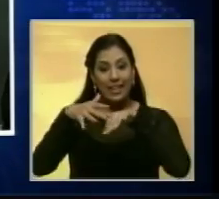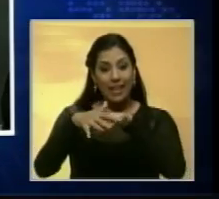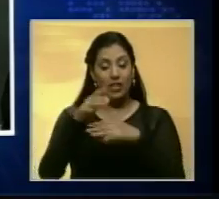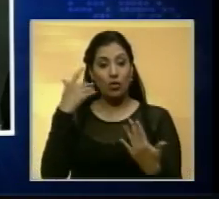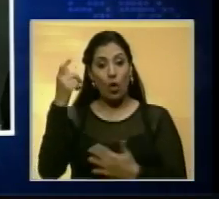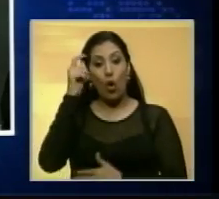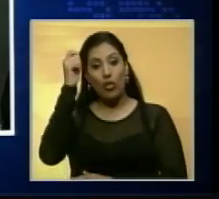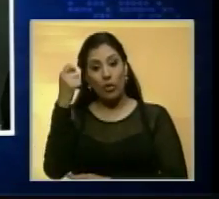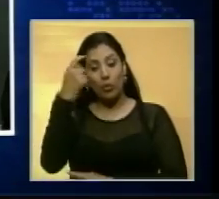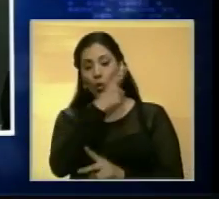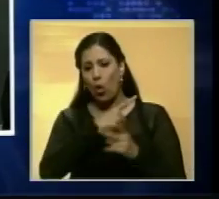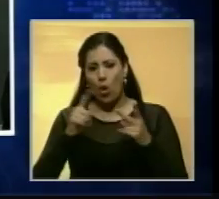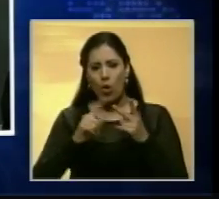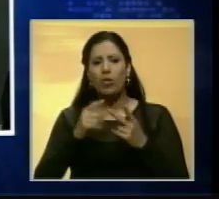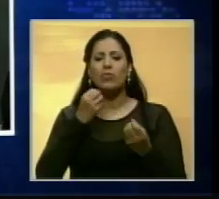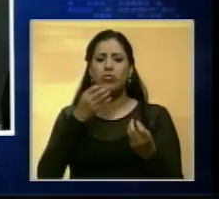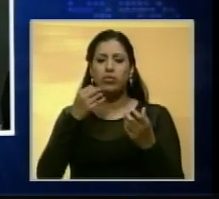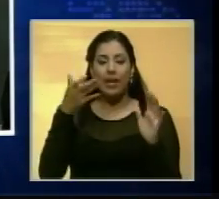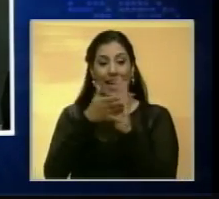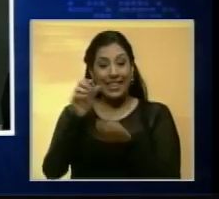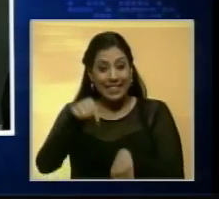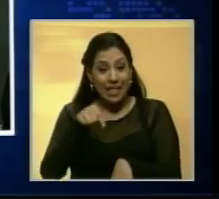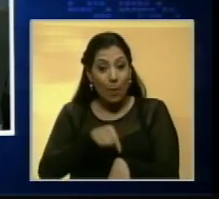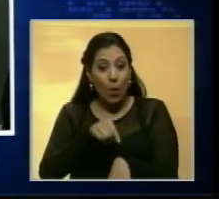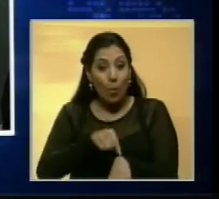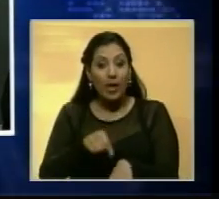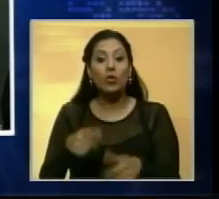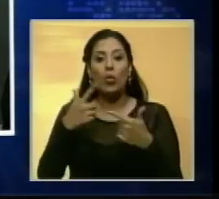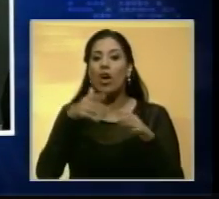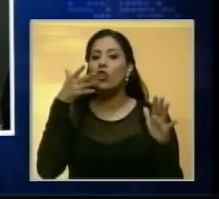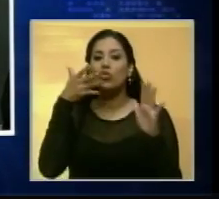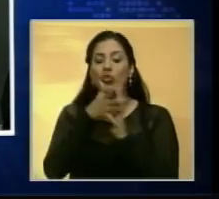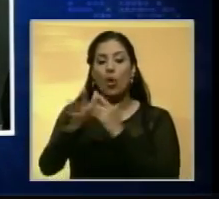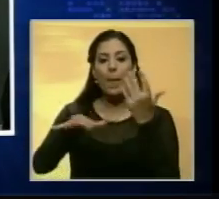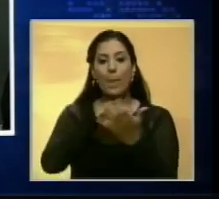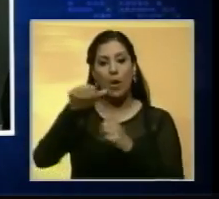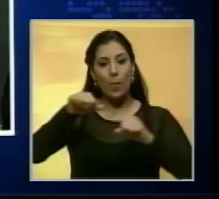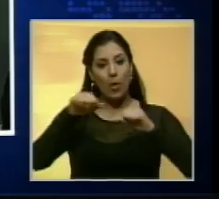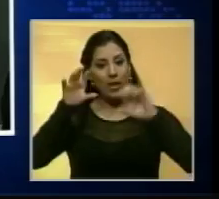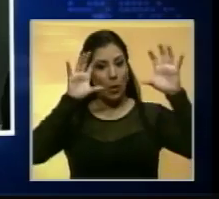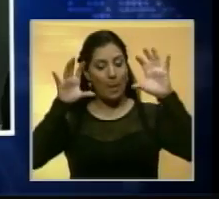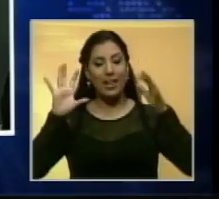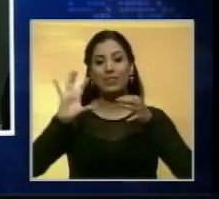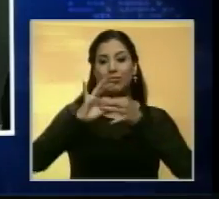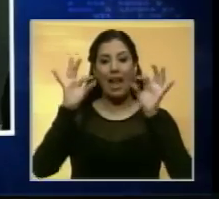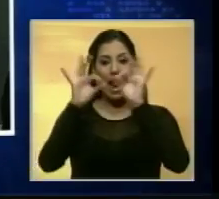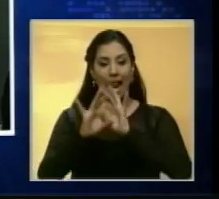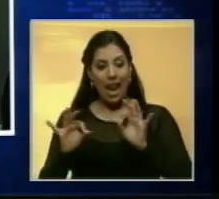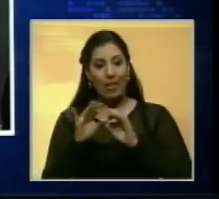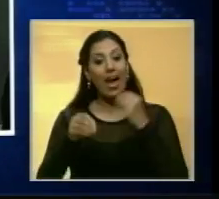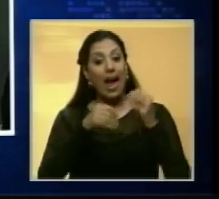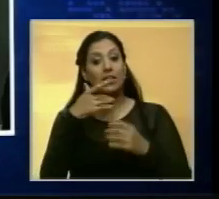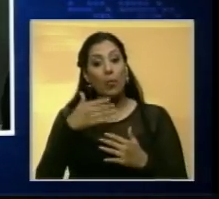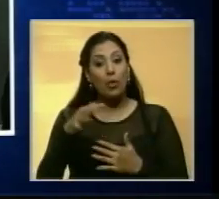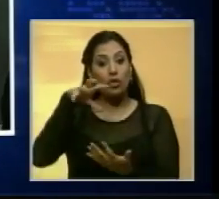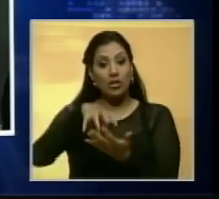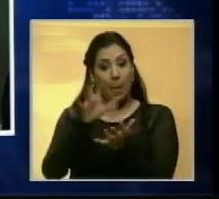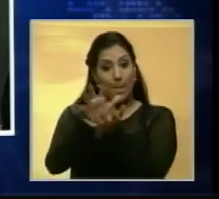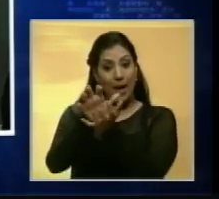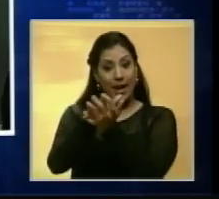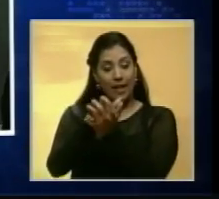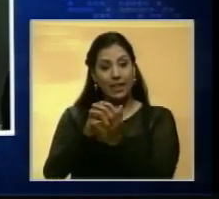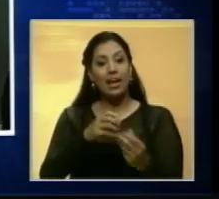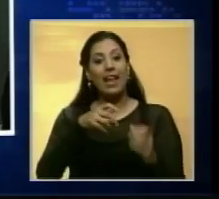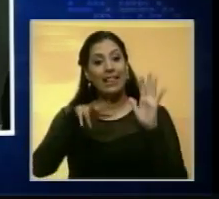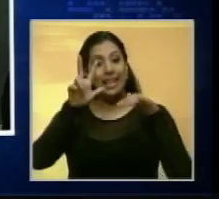diputado Luis Florido, se está pronunciando en este momento en relación a la cumbre del Movimiento de Países No Alineados a realizarse en el estado de Nueva Esparta